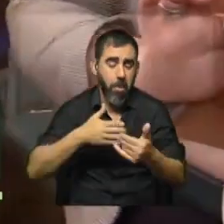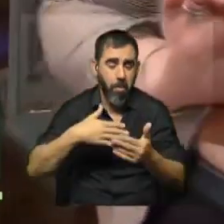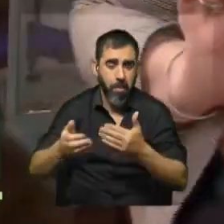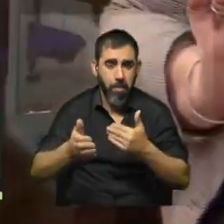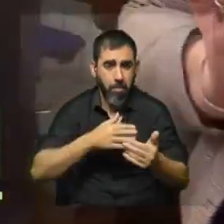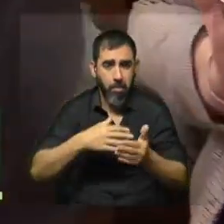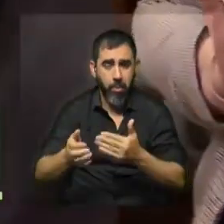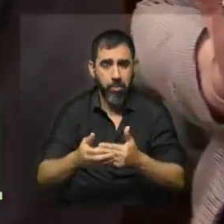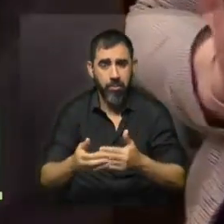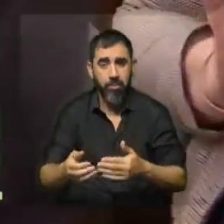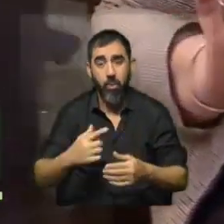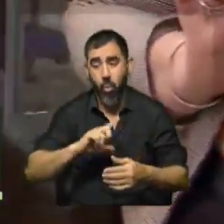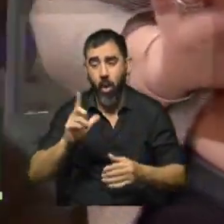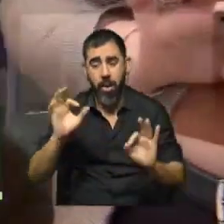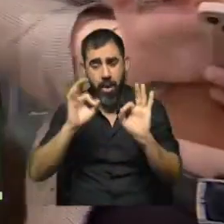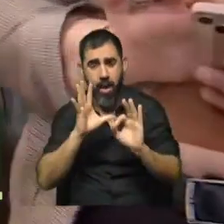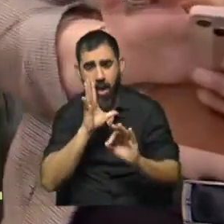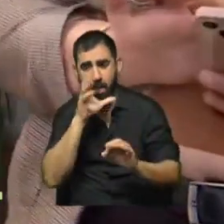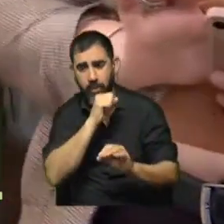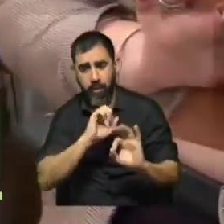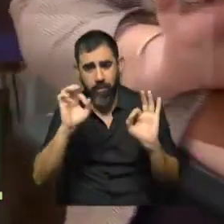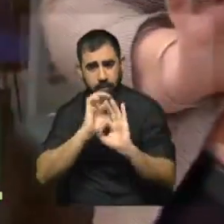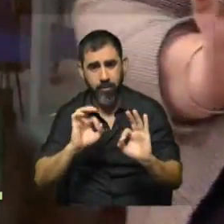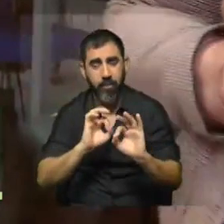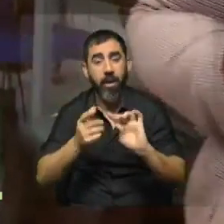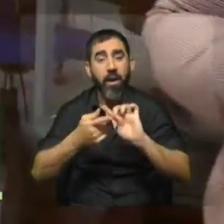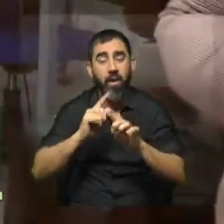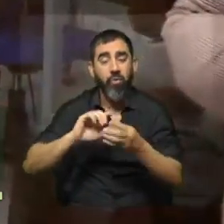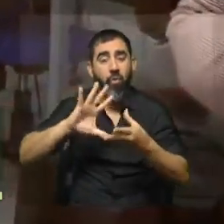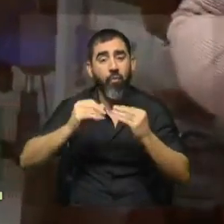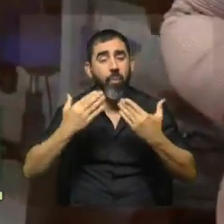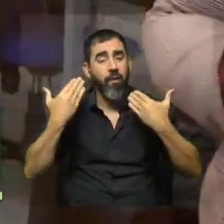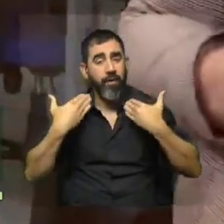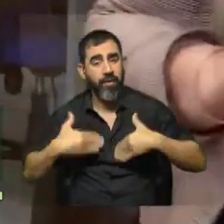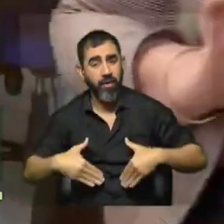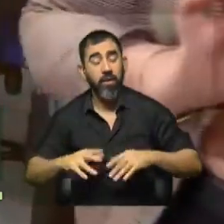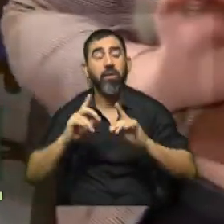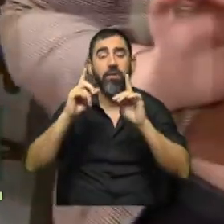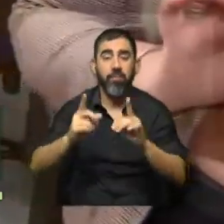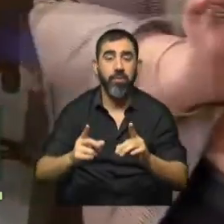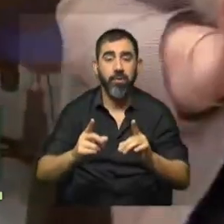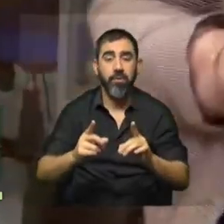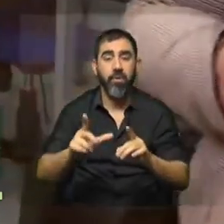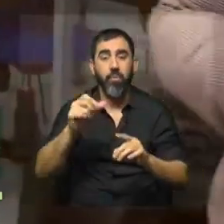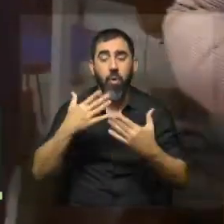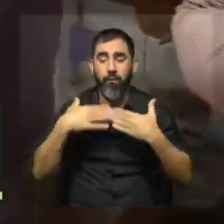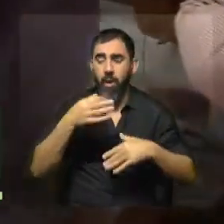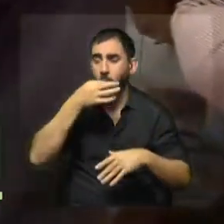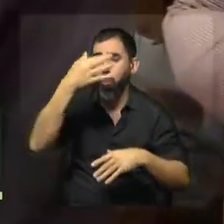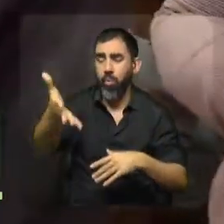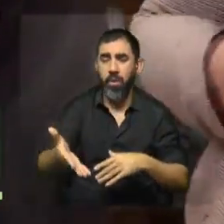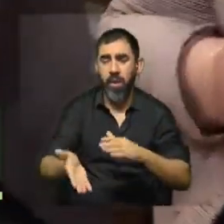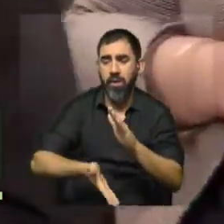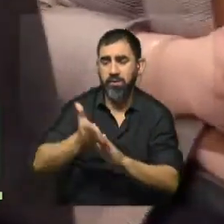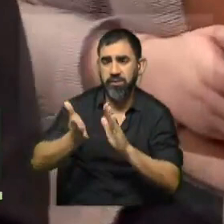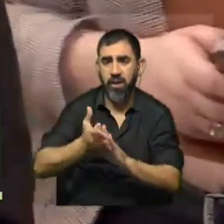es lo mismo, no tengo nada que esconder, no tengo nada. En el trato, la forma de vestir. Sí, eso también, pues, claro, que se vistan como quieran, que salga como